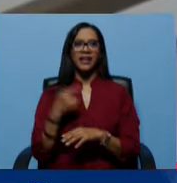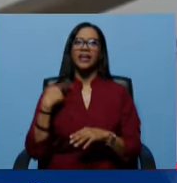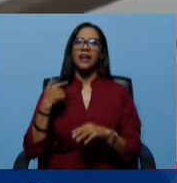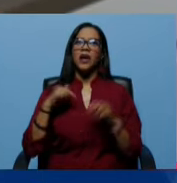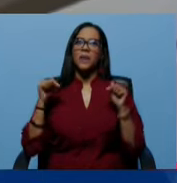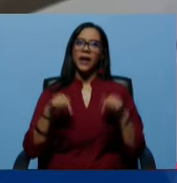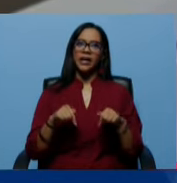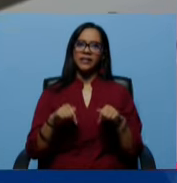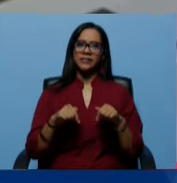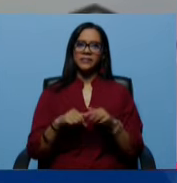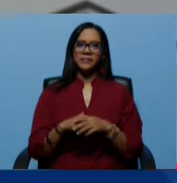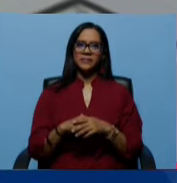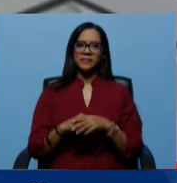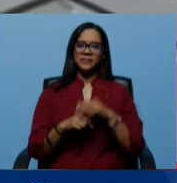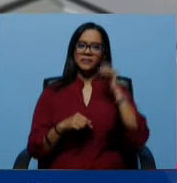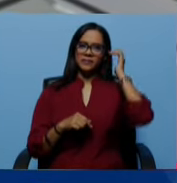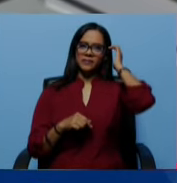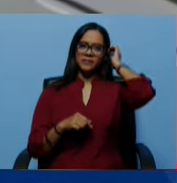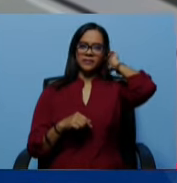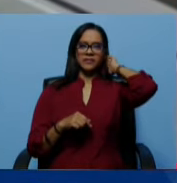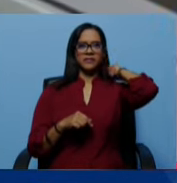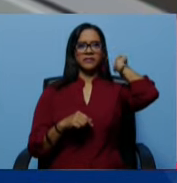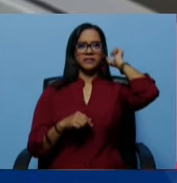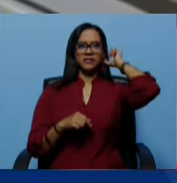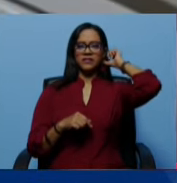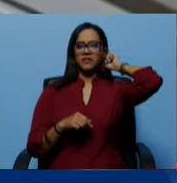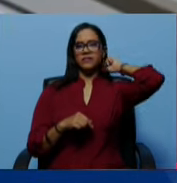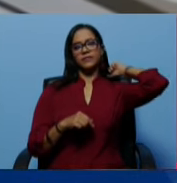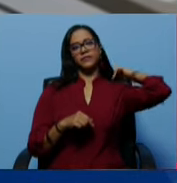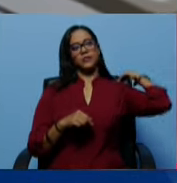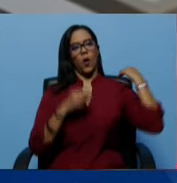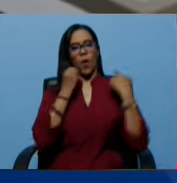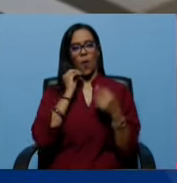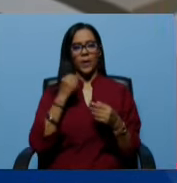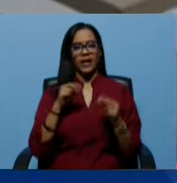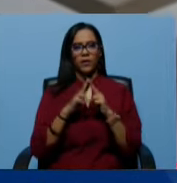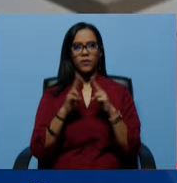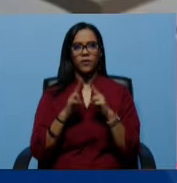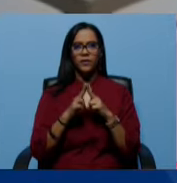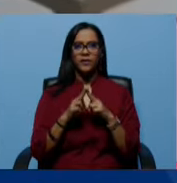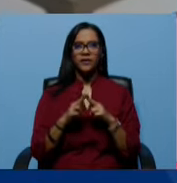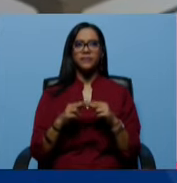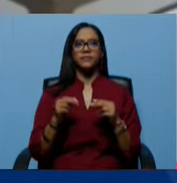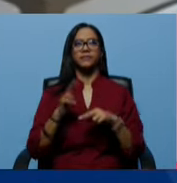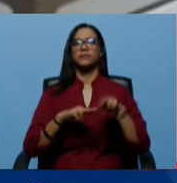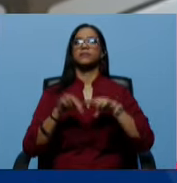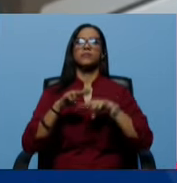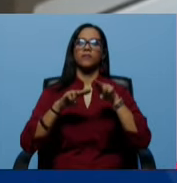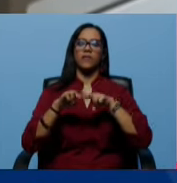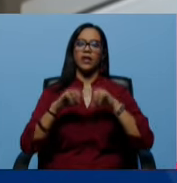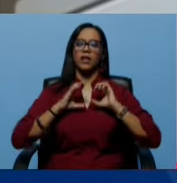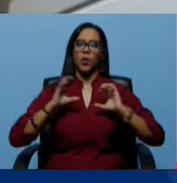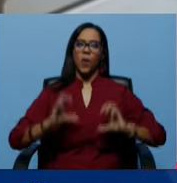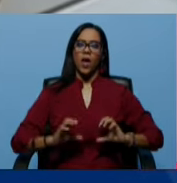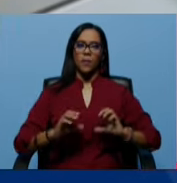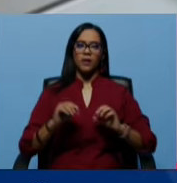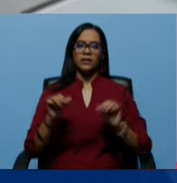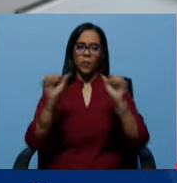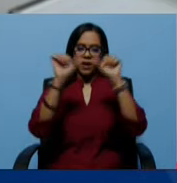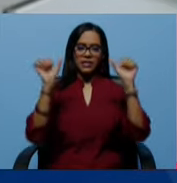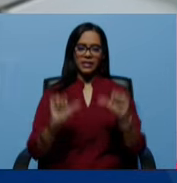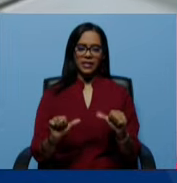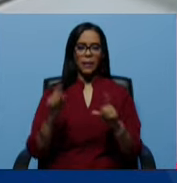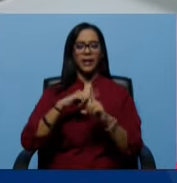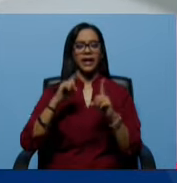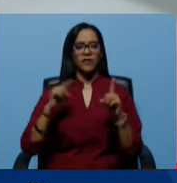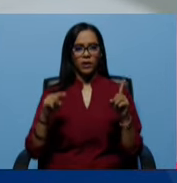aquí? La intención es que los chicos conozcan las características morfológicas y la estructura anatómica del cuerpo. Y así como los sistemas, el sistema